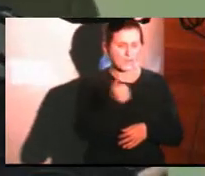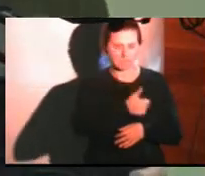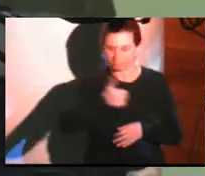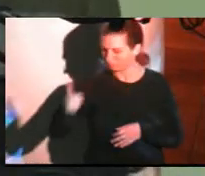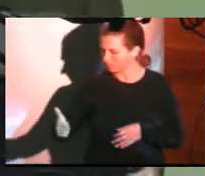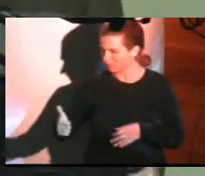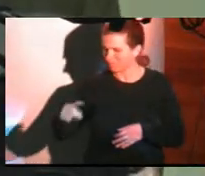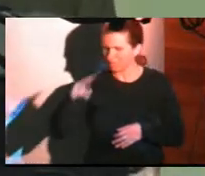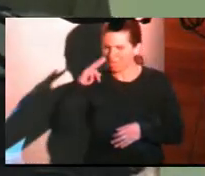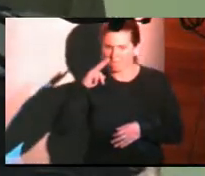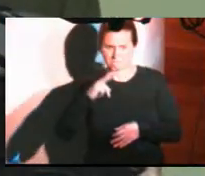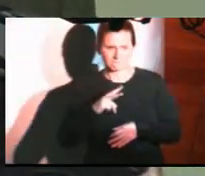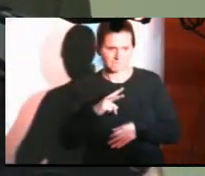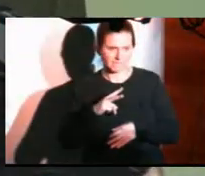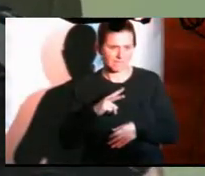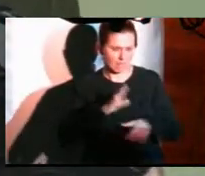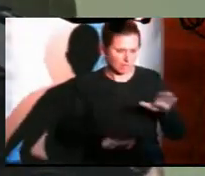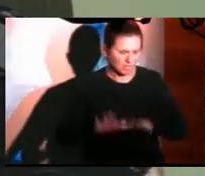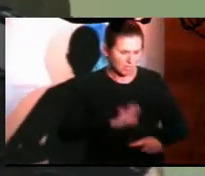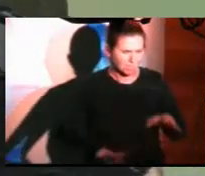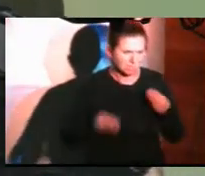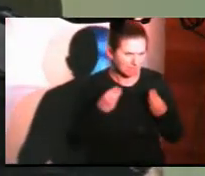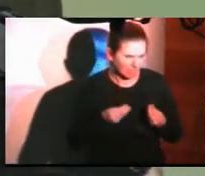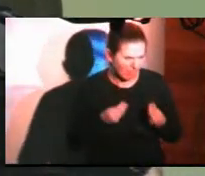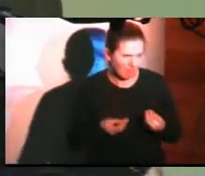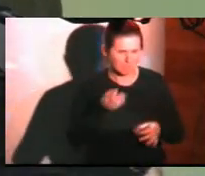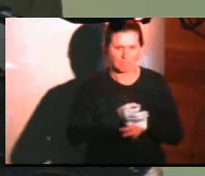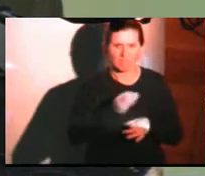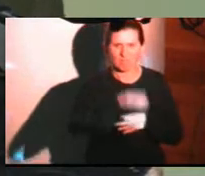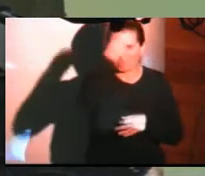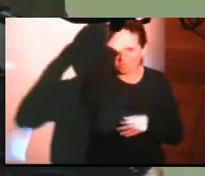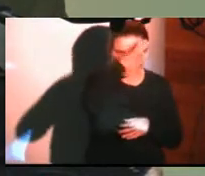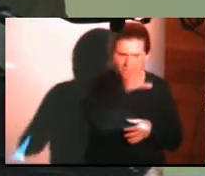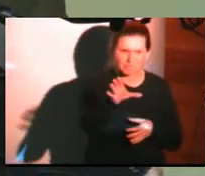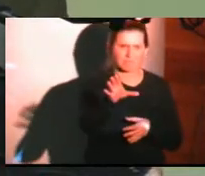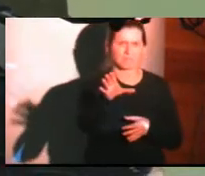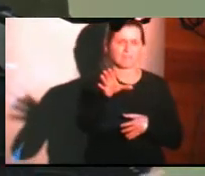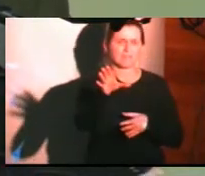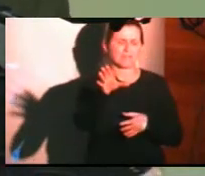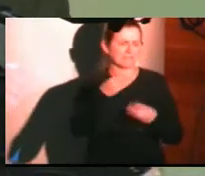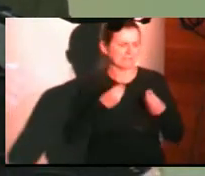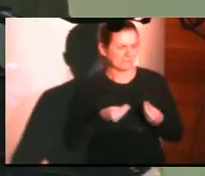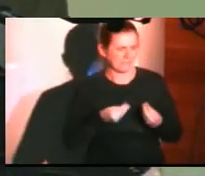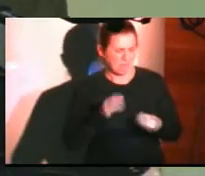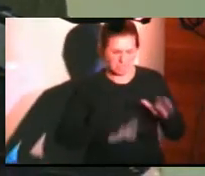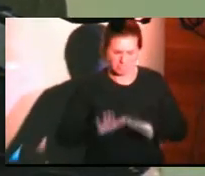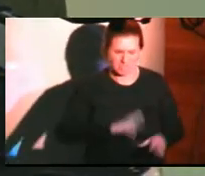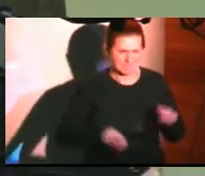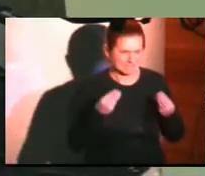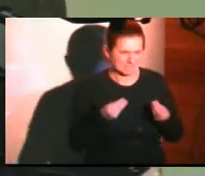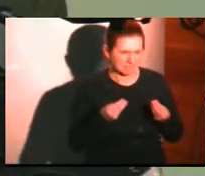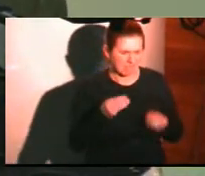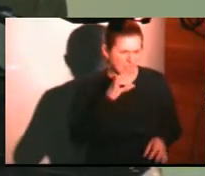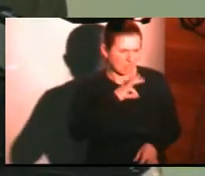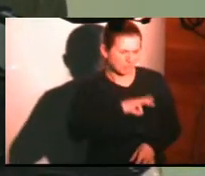que cobraba el sueldo cada 6 meses, que tenía paredes de adobe, techo de paja, que tenía que con su sueldo pagar el